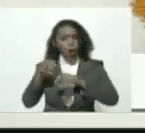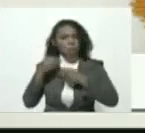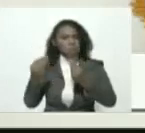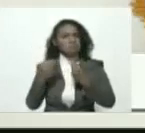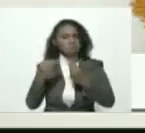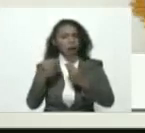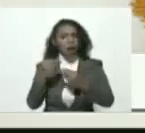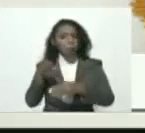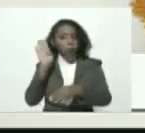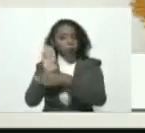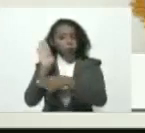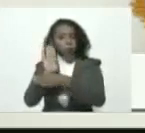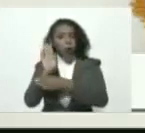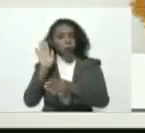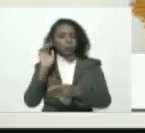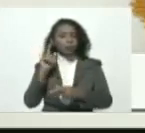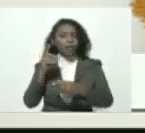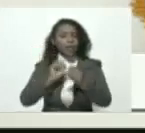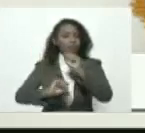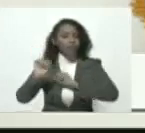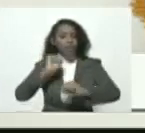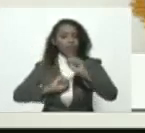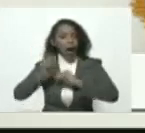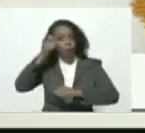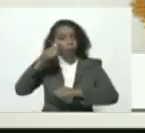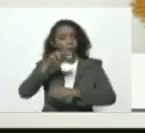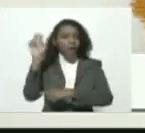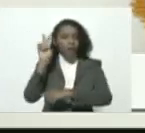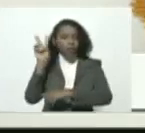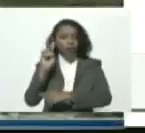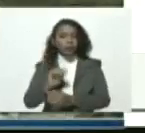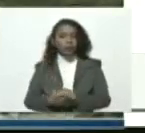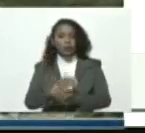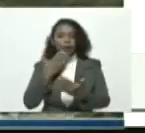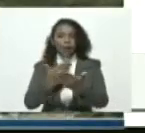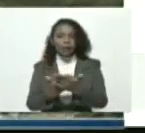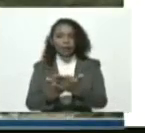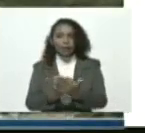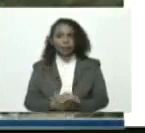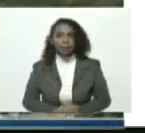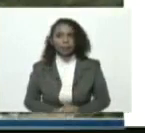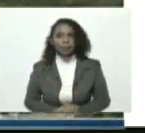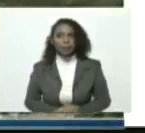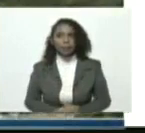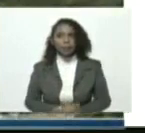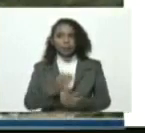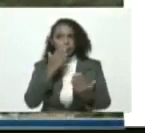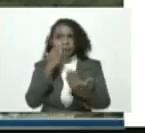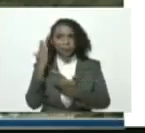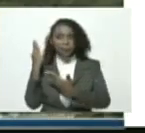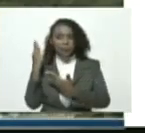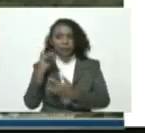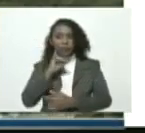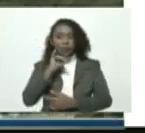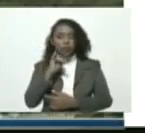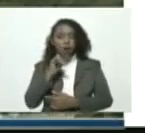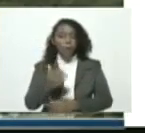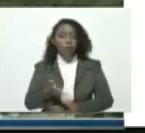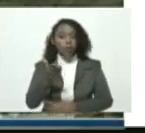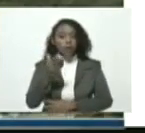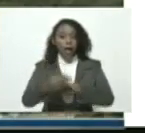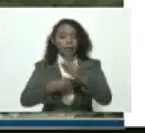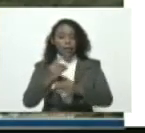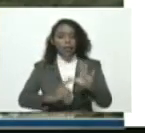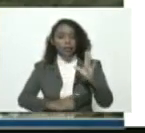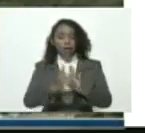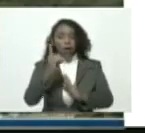resguardar, proteger y defender al pueblo venezolano. Muchas gracias. Bien, amigos de Venezolana de Televisión, información importante, ¿eh?, que se acaba de